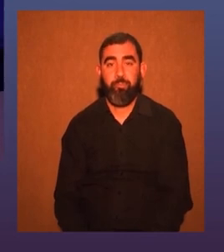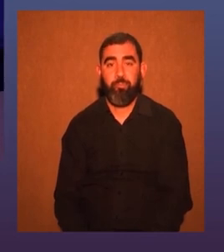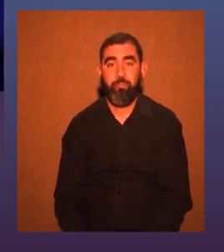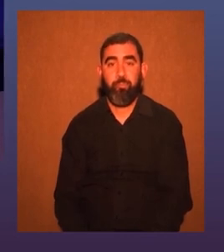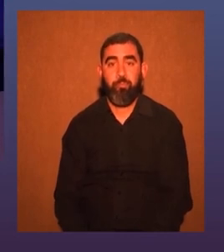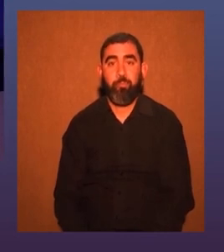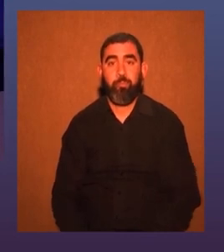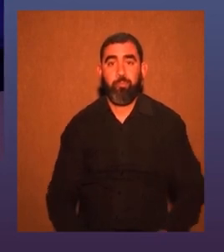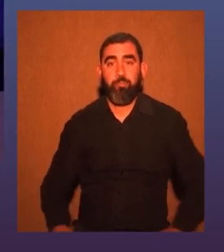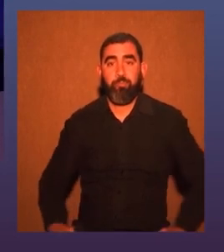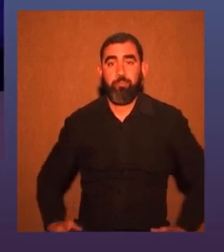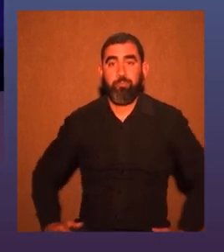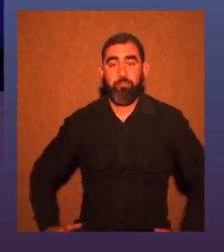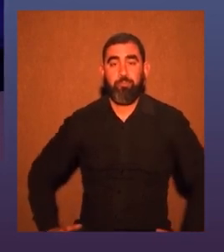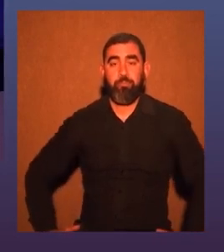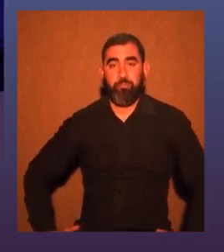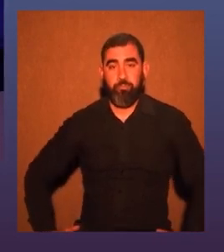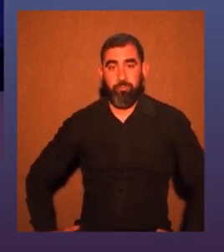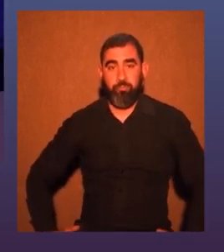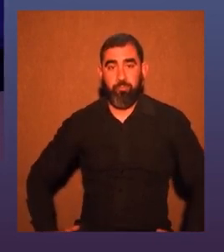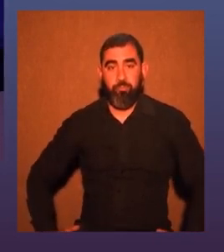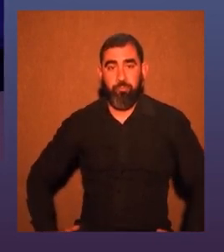Muchas gracias.